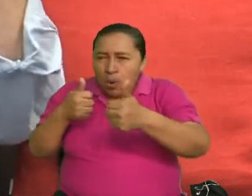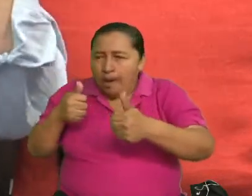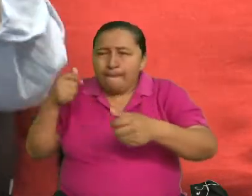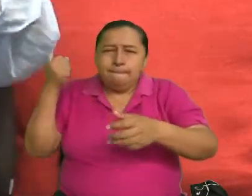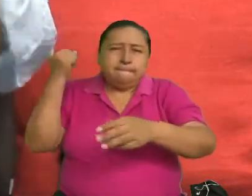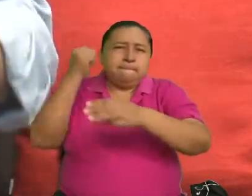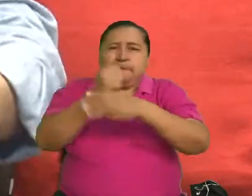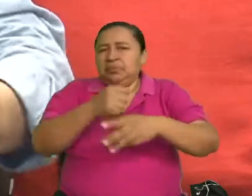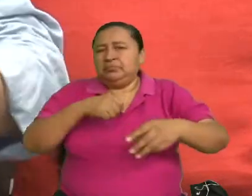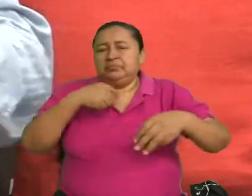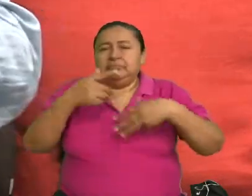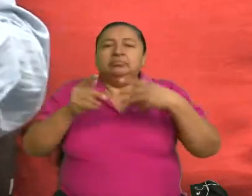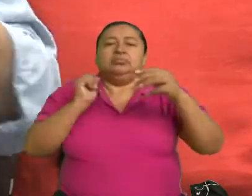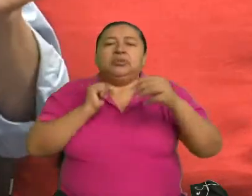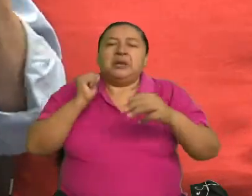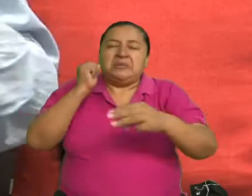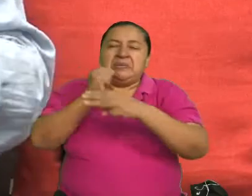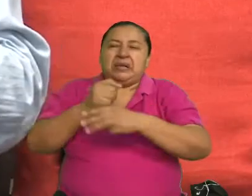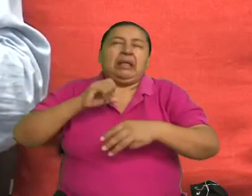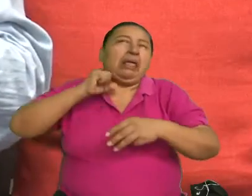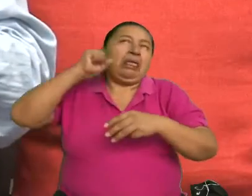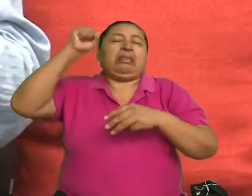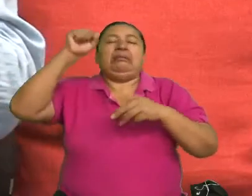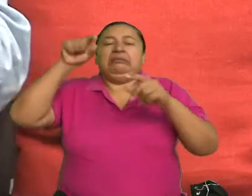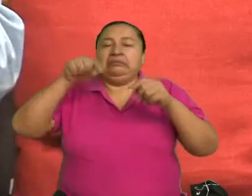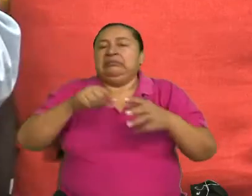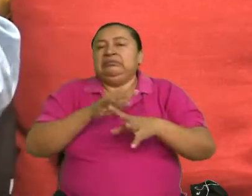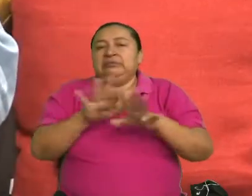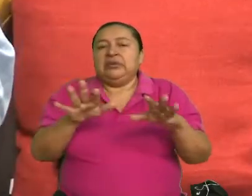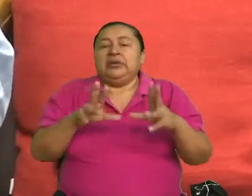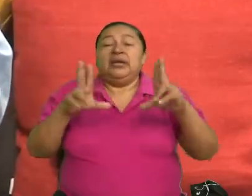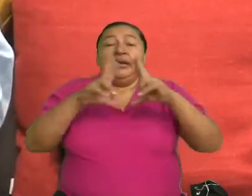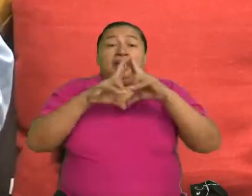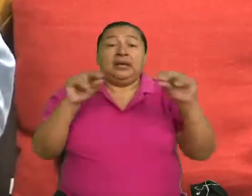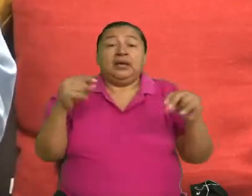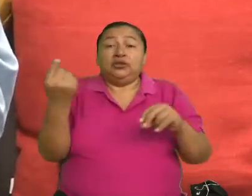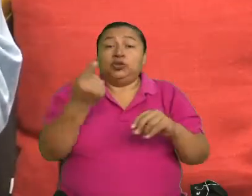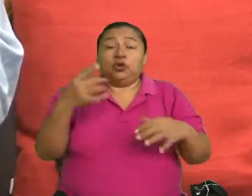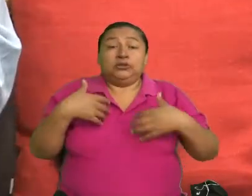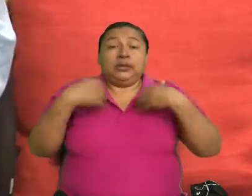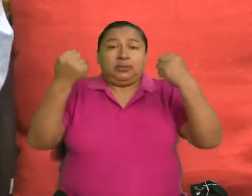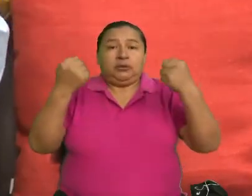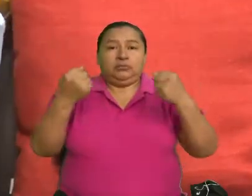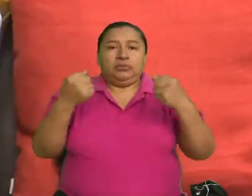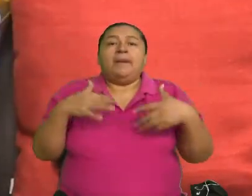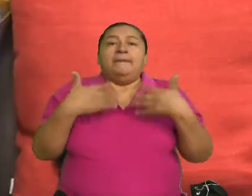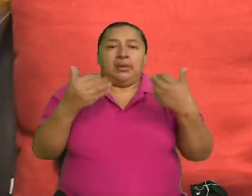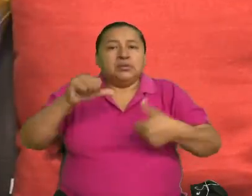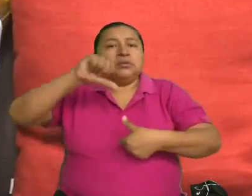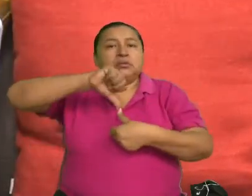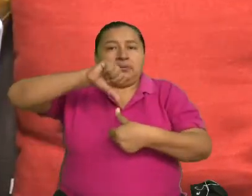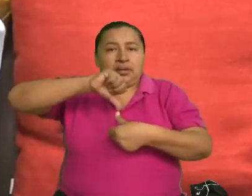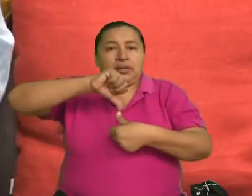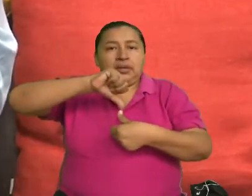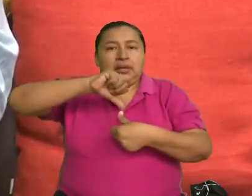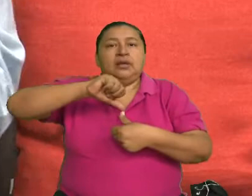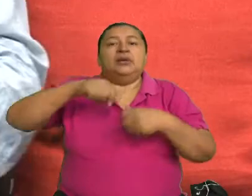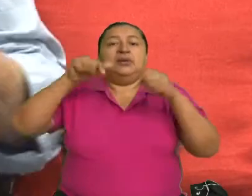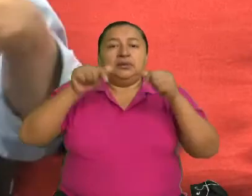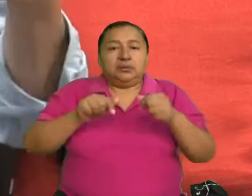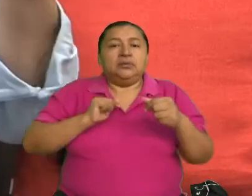gente, lo matan, lo cuelgan. Nicaragua no solo se salvó, sino que Centroamérica, Marcia.